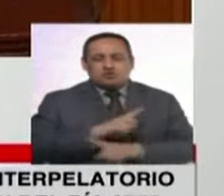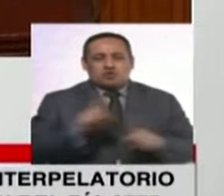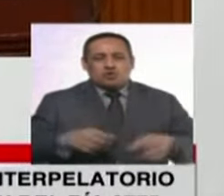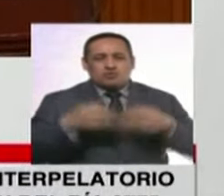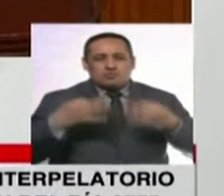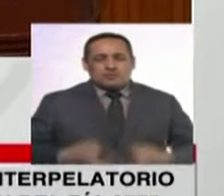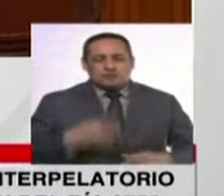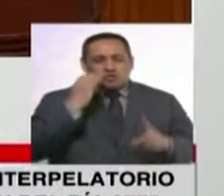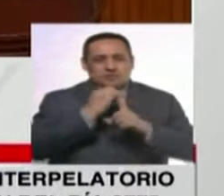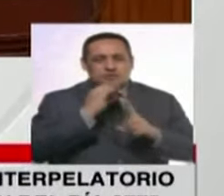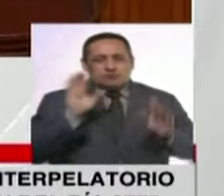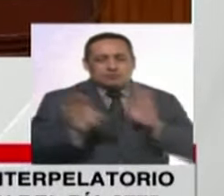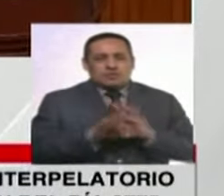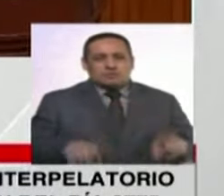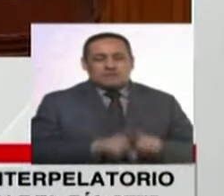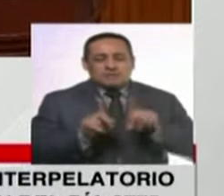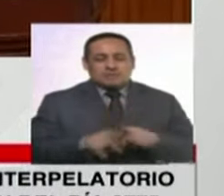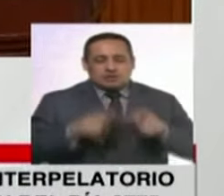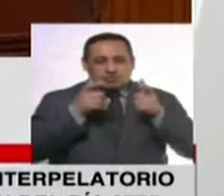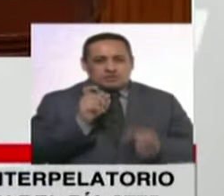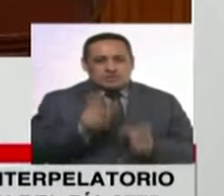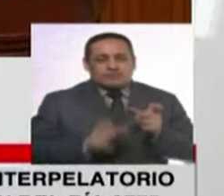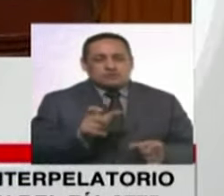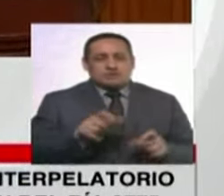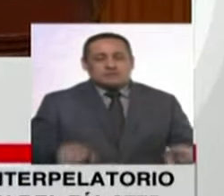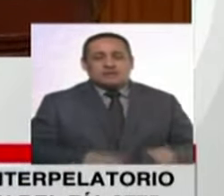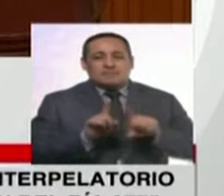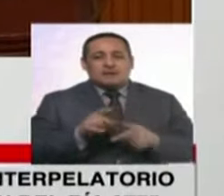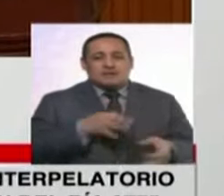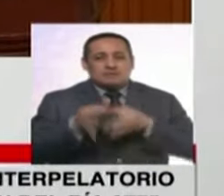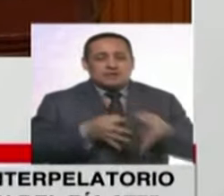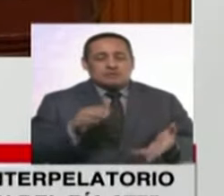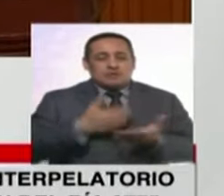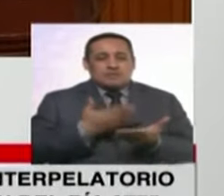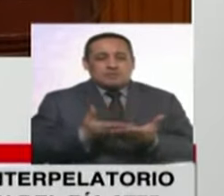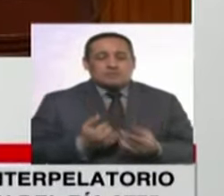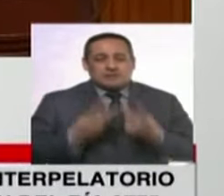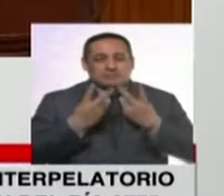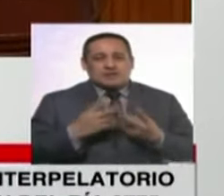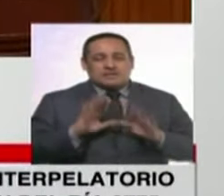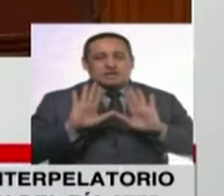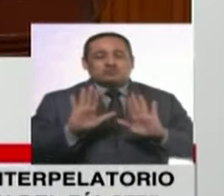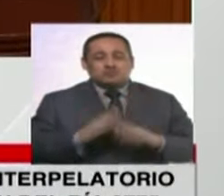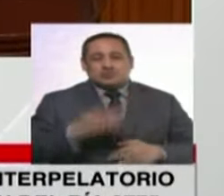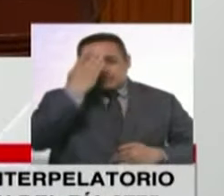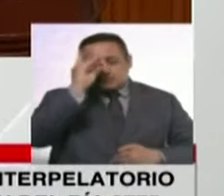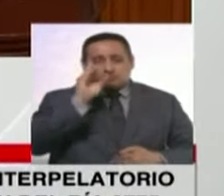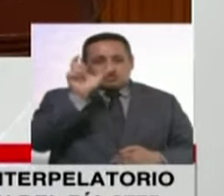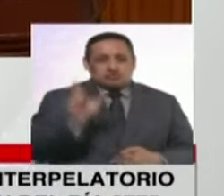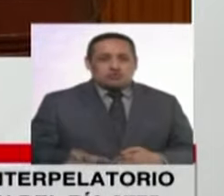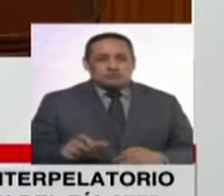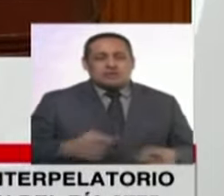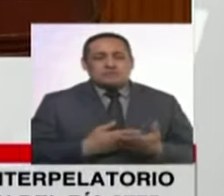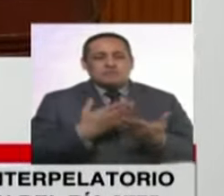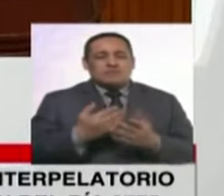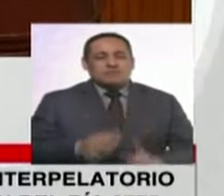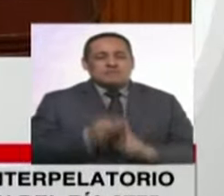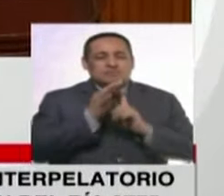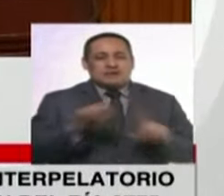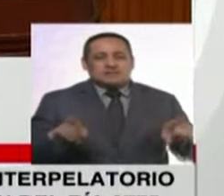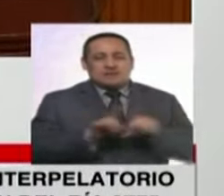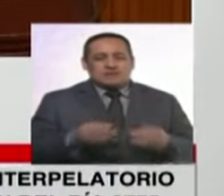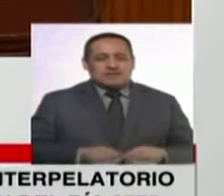con los objetivos institucionales de Seguridad Ciudadana resaltando el hecho de que su decisión se había basado principalmente